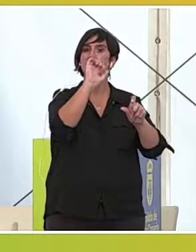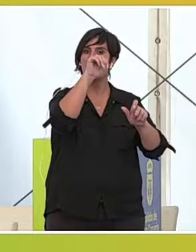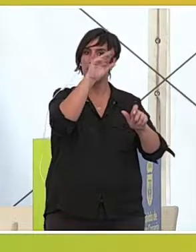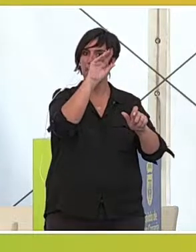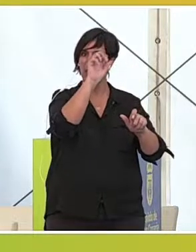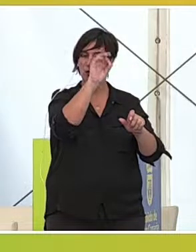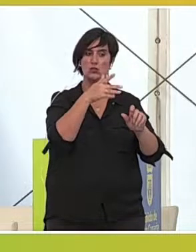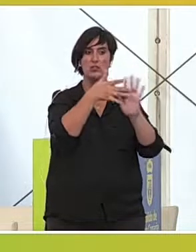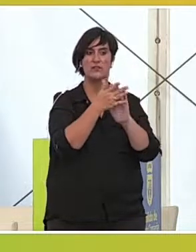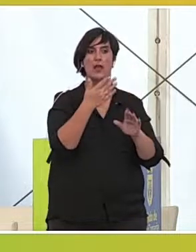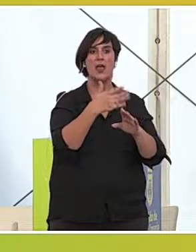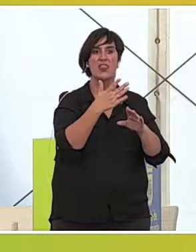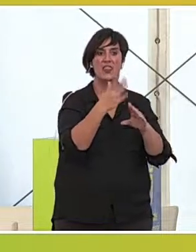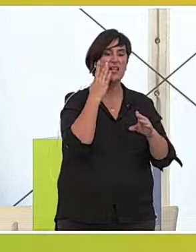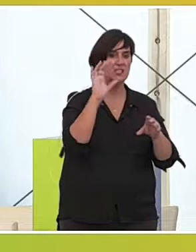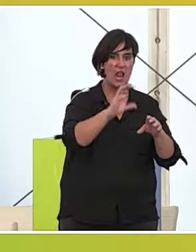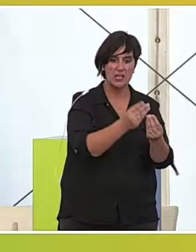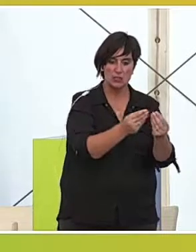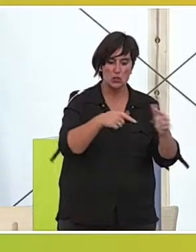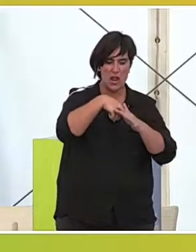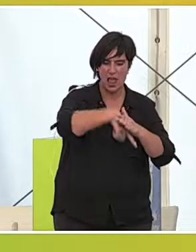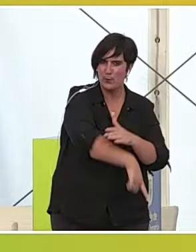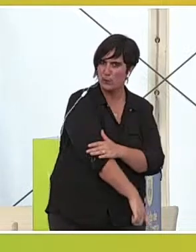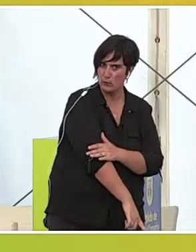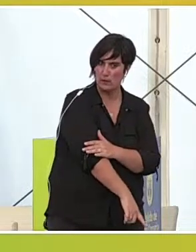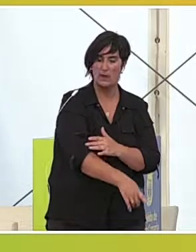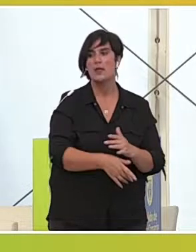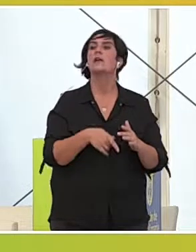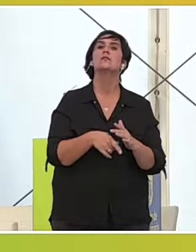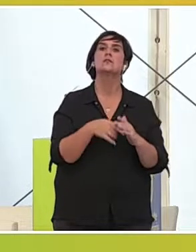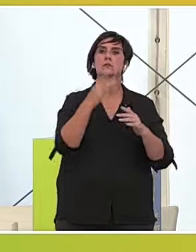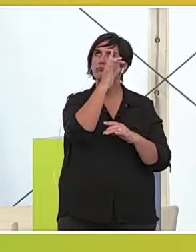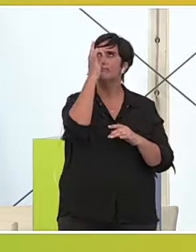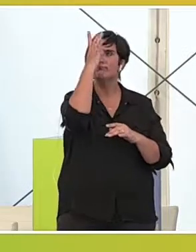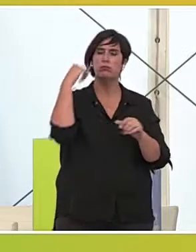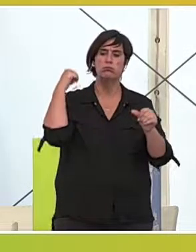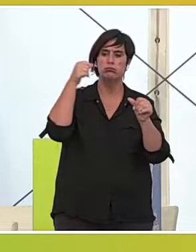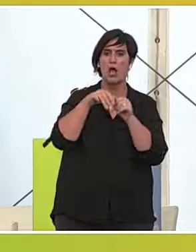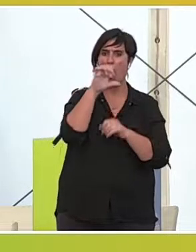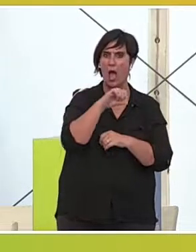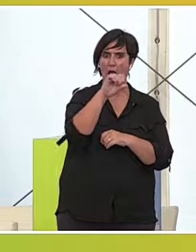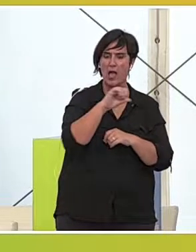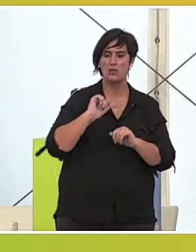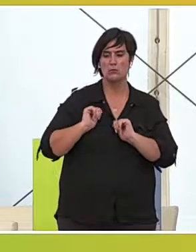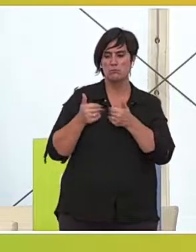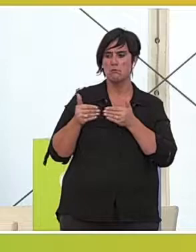desalación en profundidad. Es una idea que se ha venido hablando durante muchos años, ya la